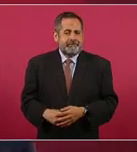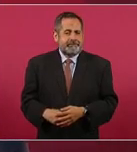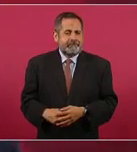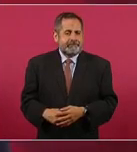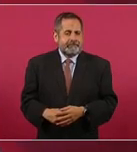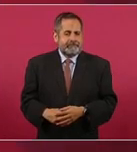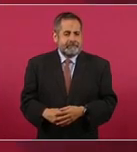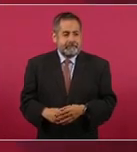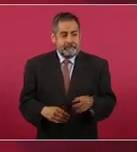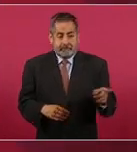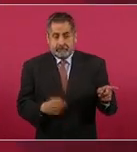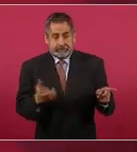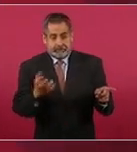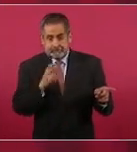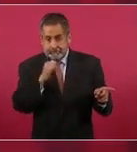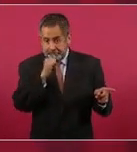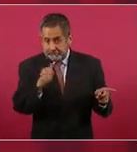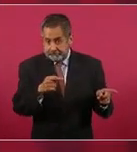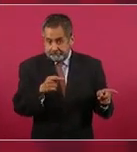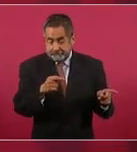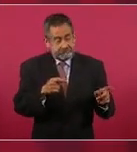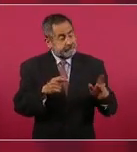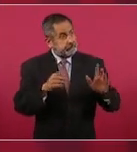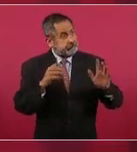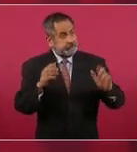Si no lo hace,